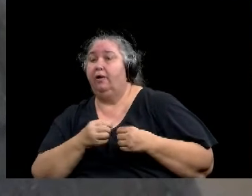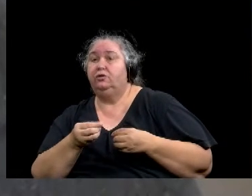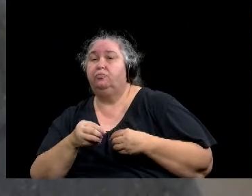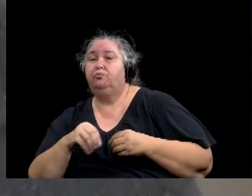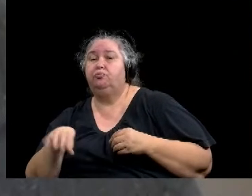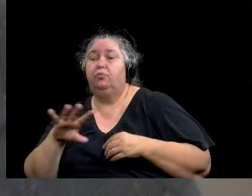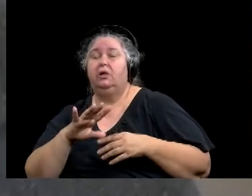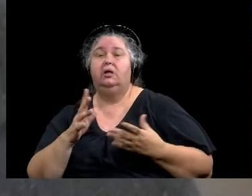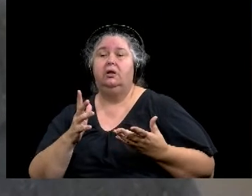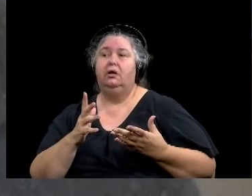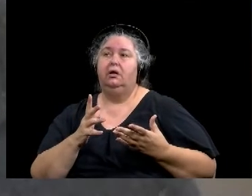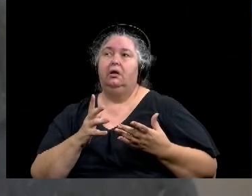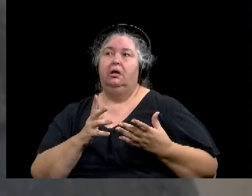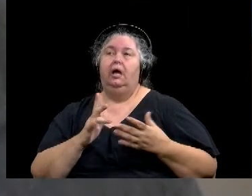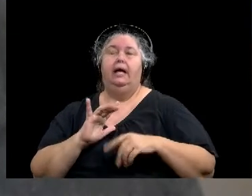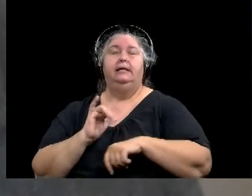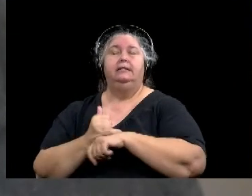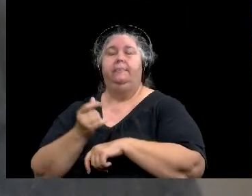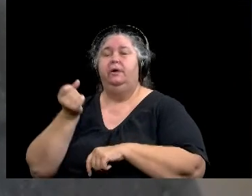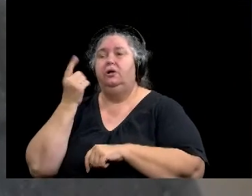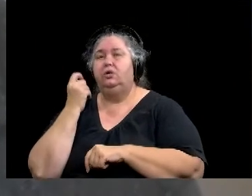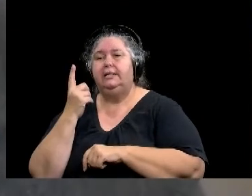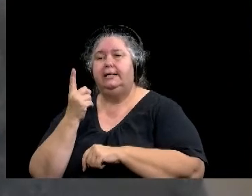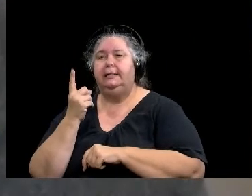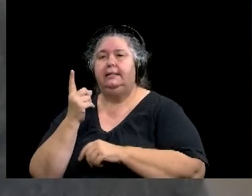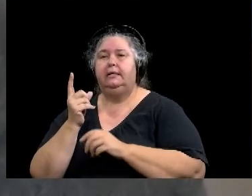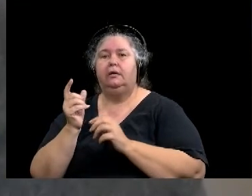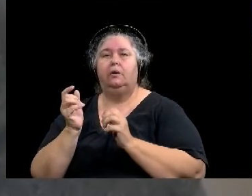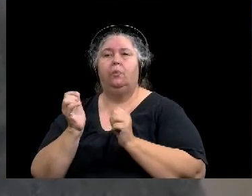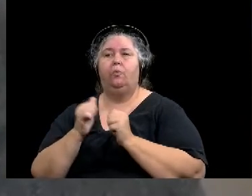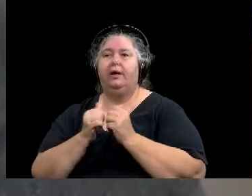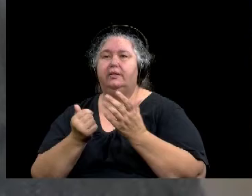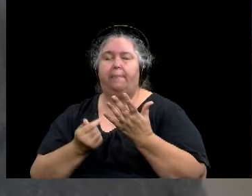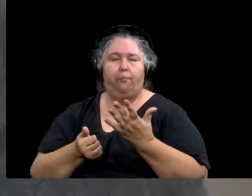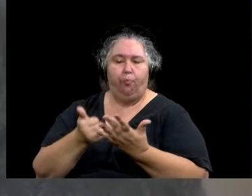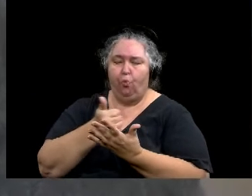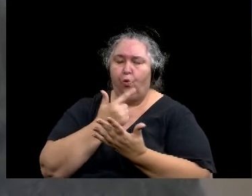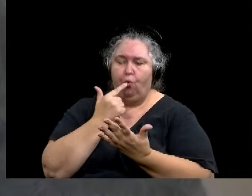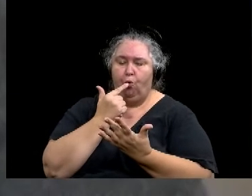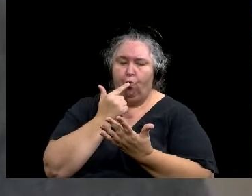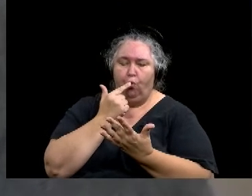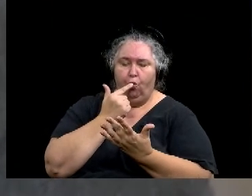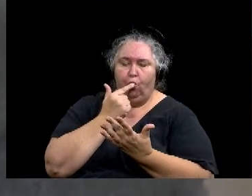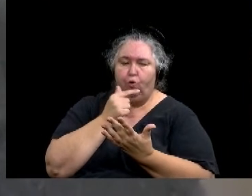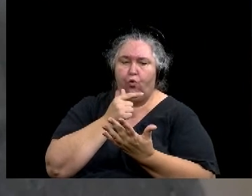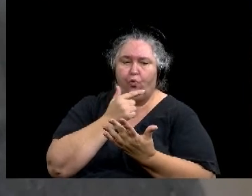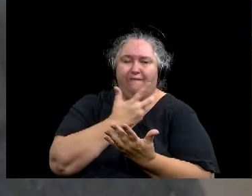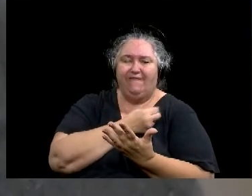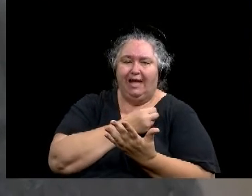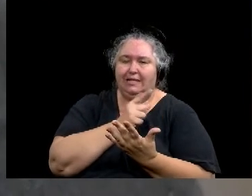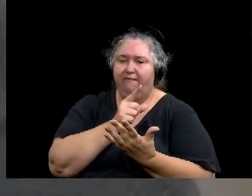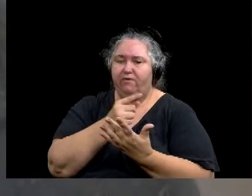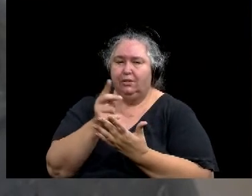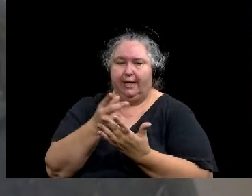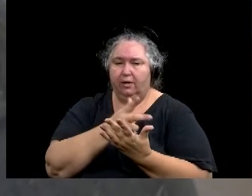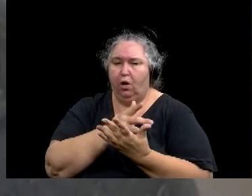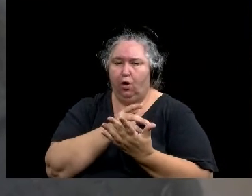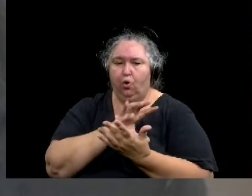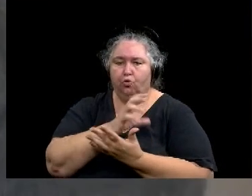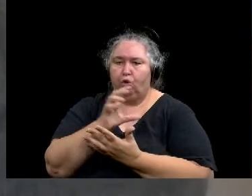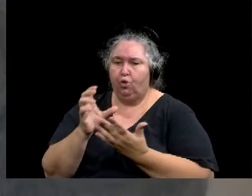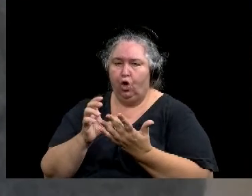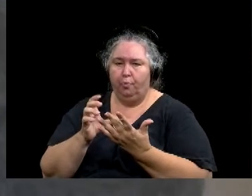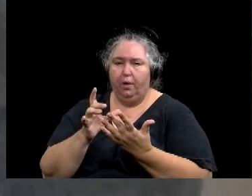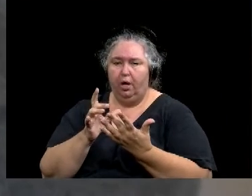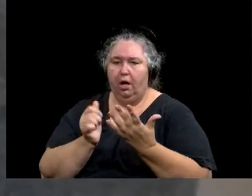y personas que se van apuntar para estas vacunas y quién va a estar